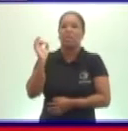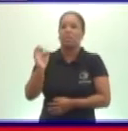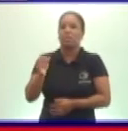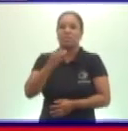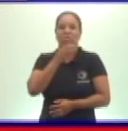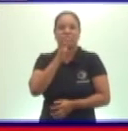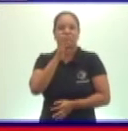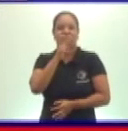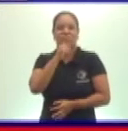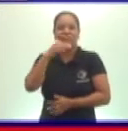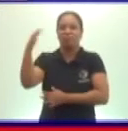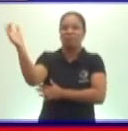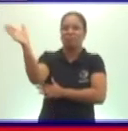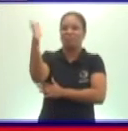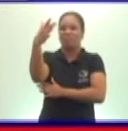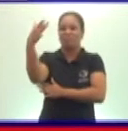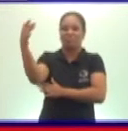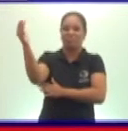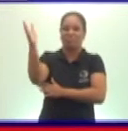fragante, de manera